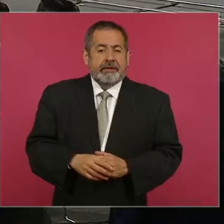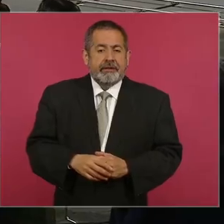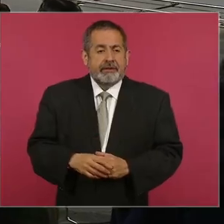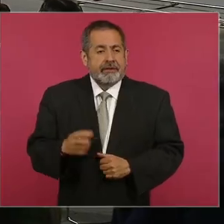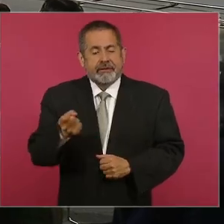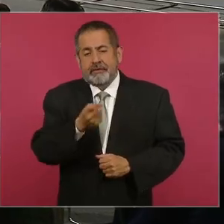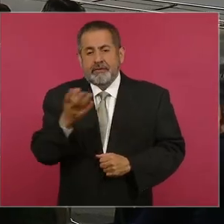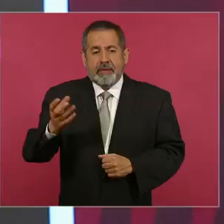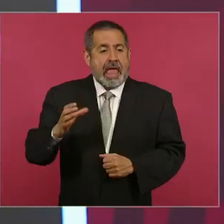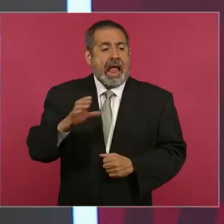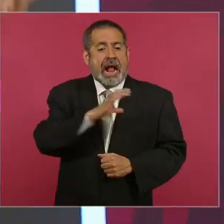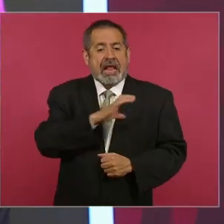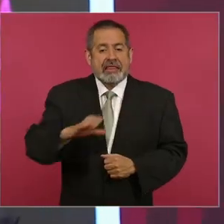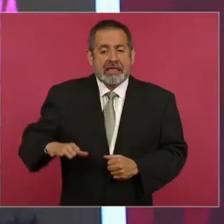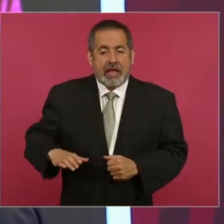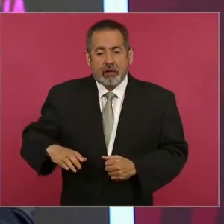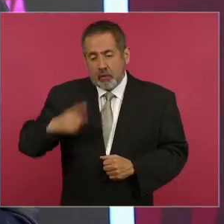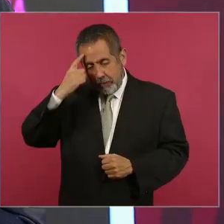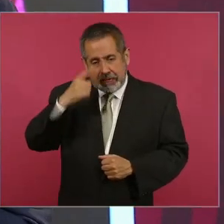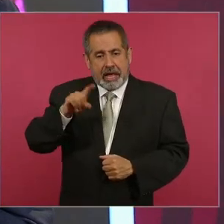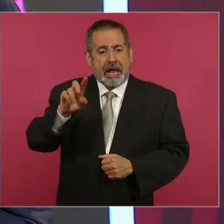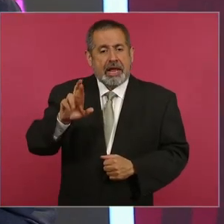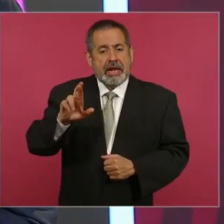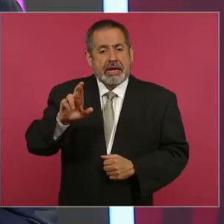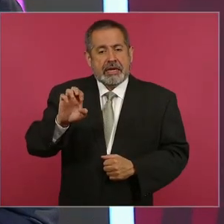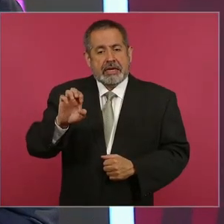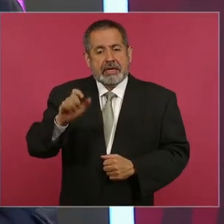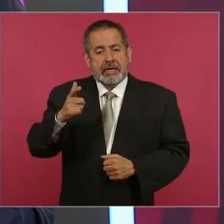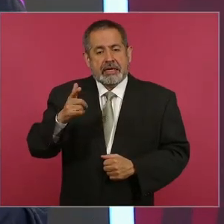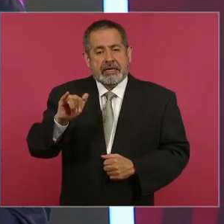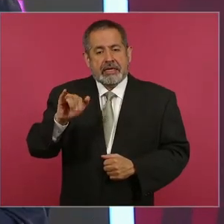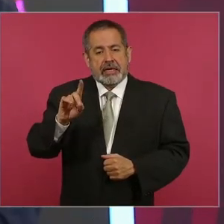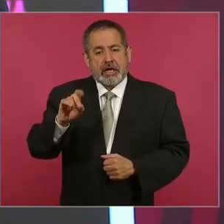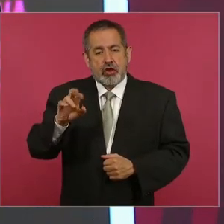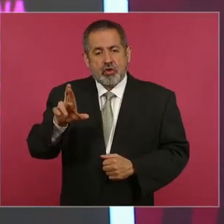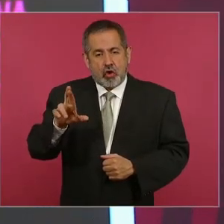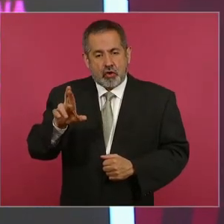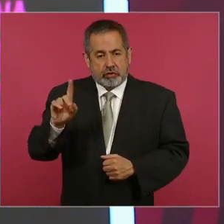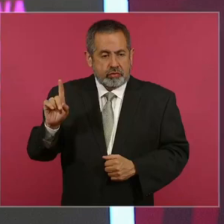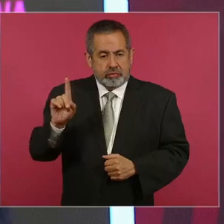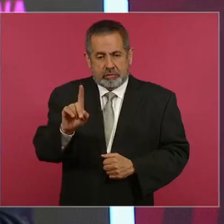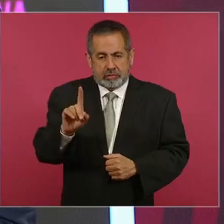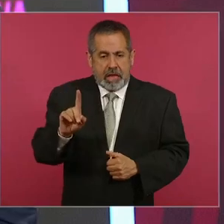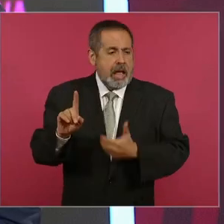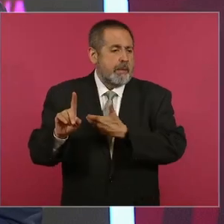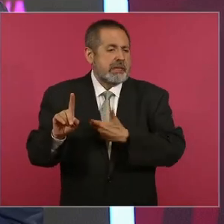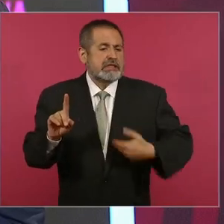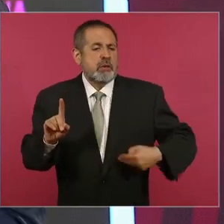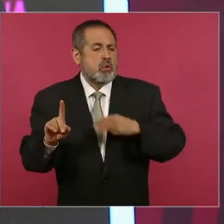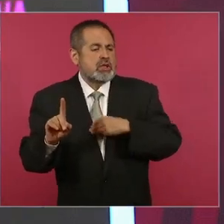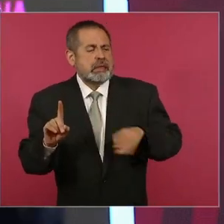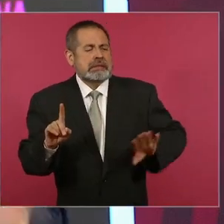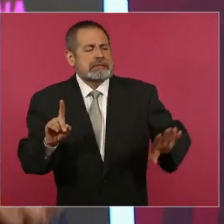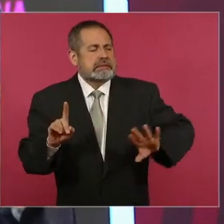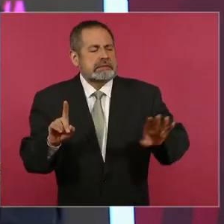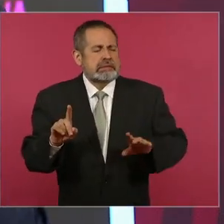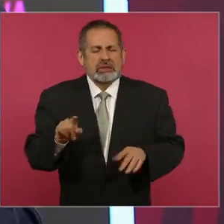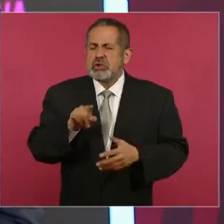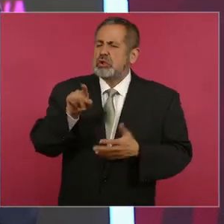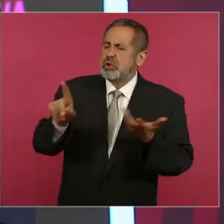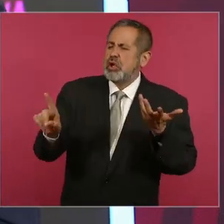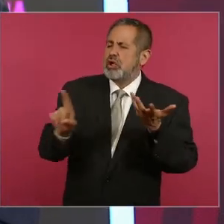más candidatos para ser regidores que para ser presidentes municipales. Y me